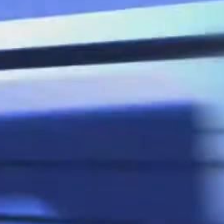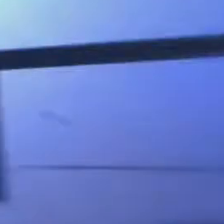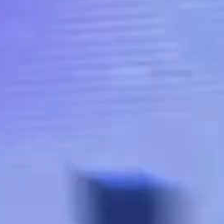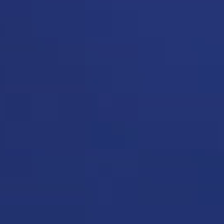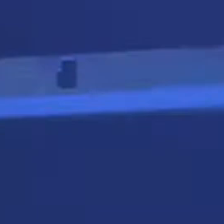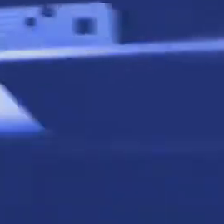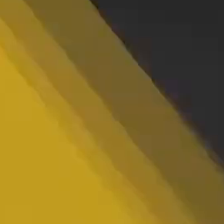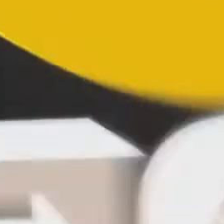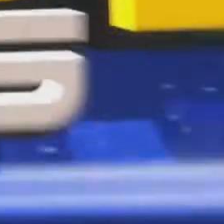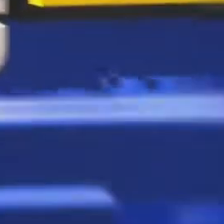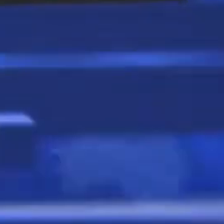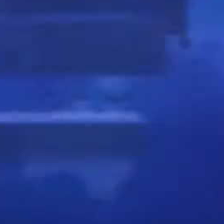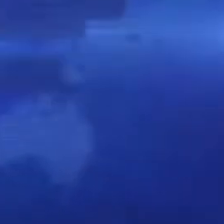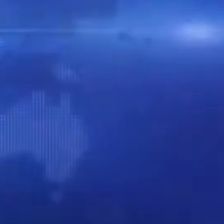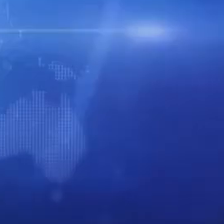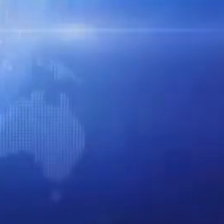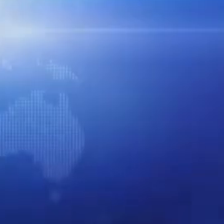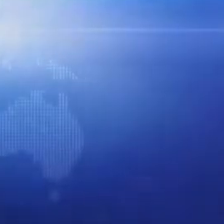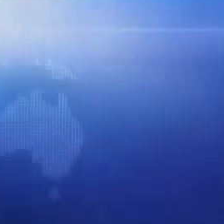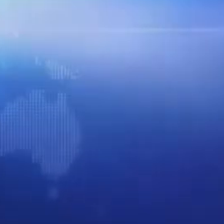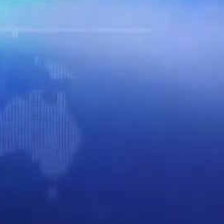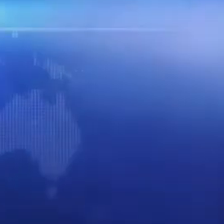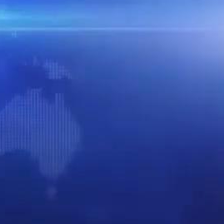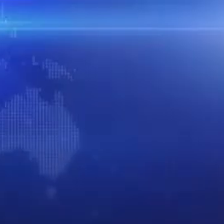Enlace Noticias, el noticiero que usted quiere ver.